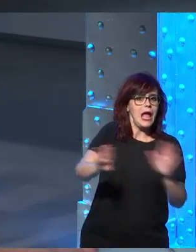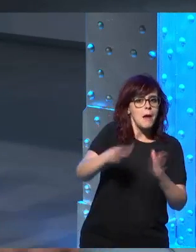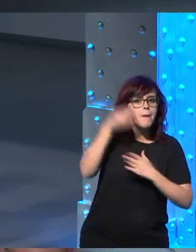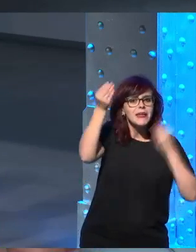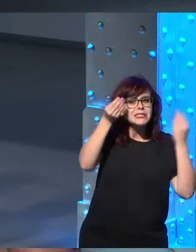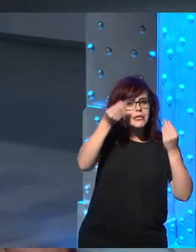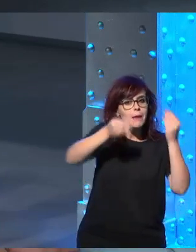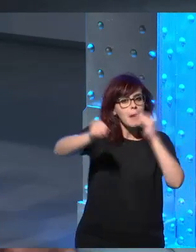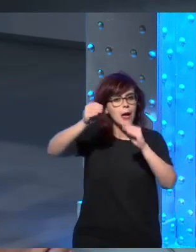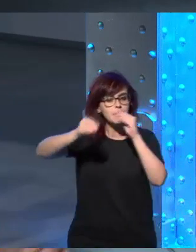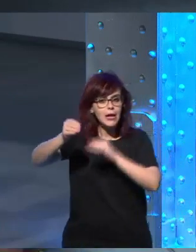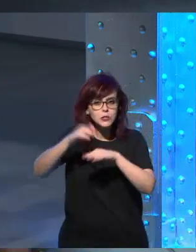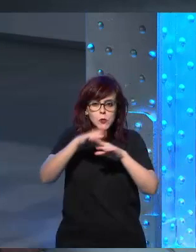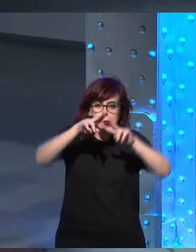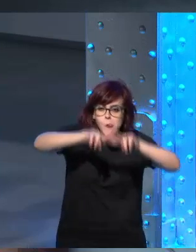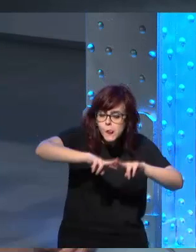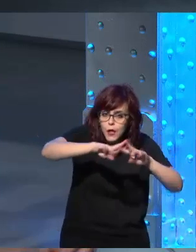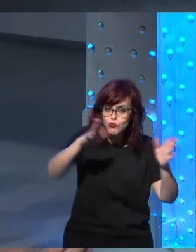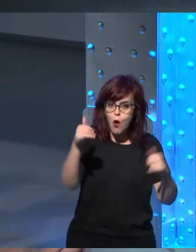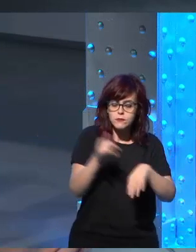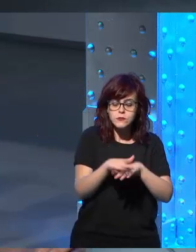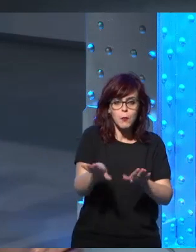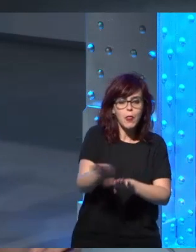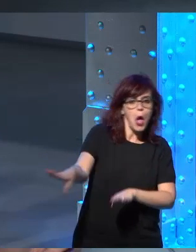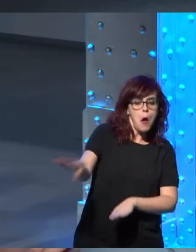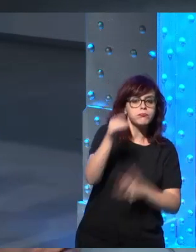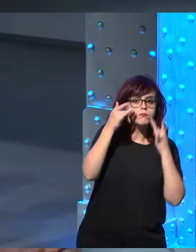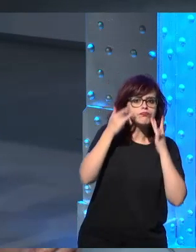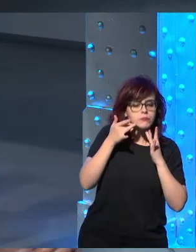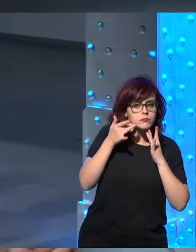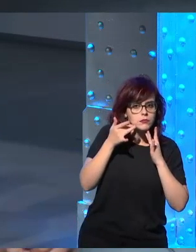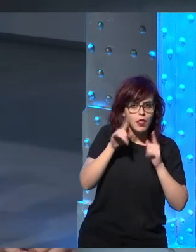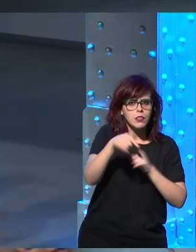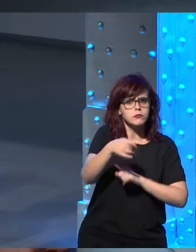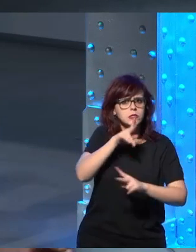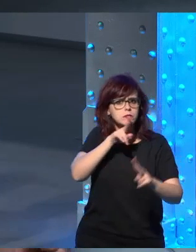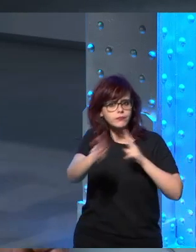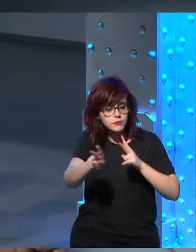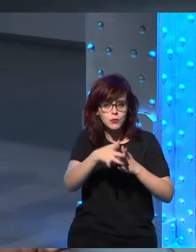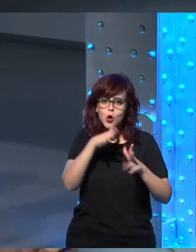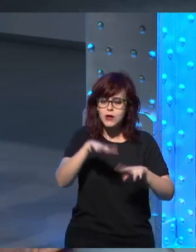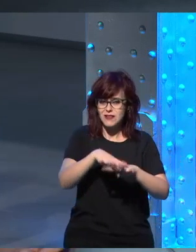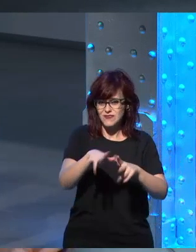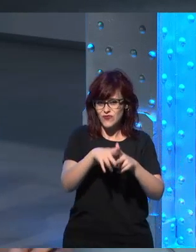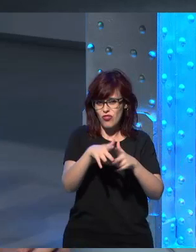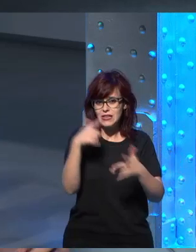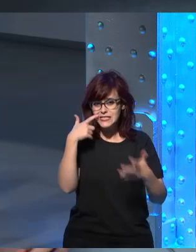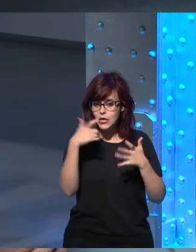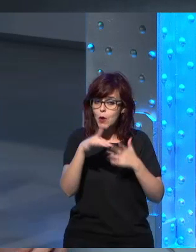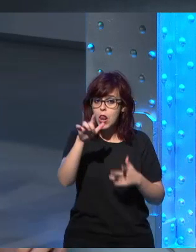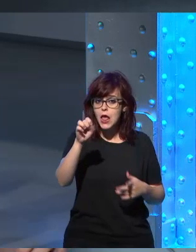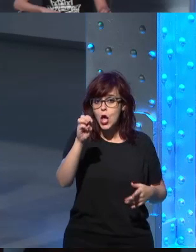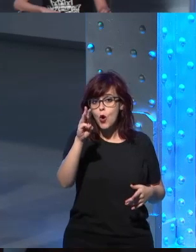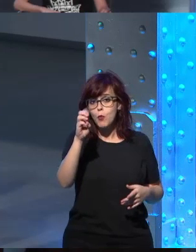inteligencia, ¿no? Y eso es quizá a mí lo que más estoy detectando ahora mismo en las redes sociales, ¿no? Esto también lo deseo decir siempre, Leopoldo,